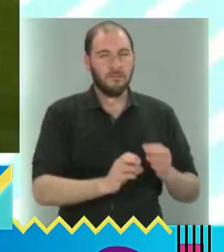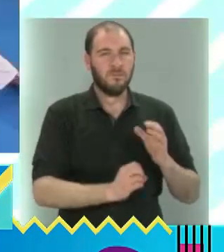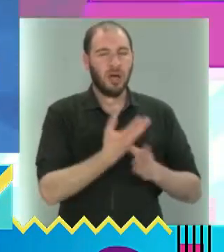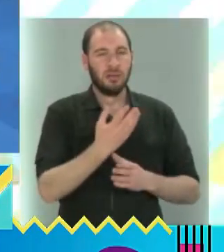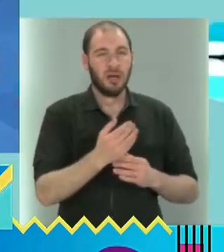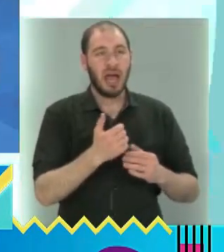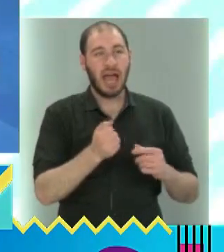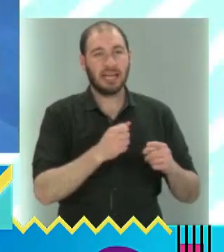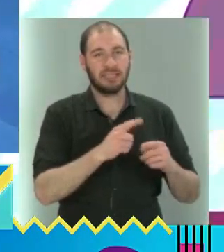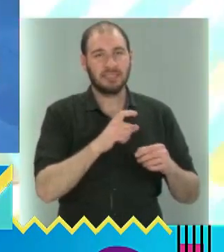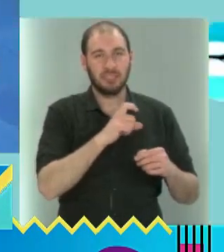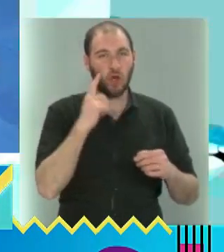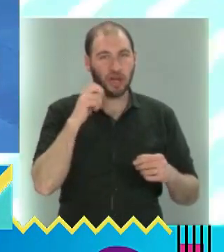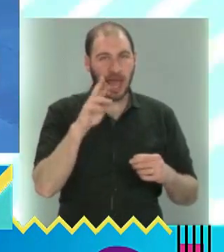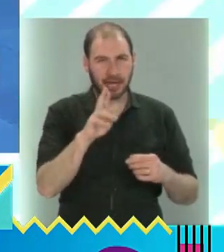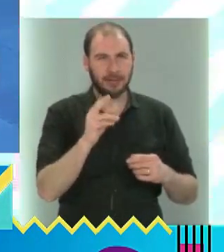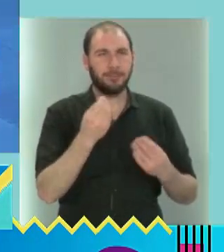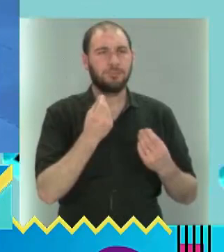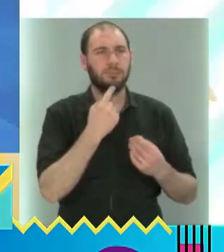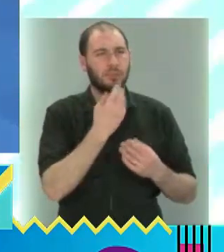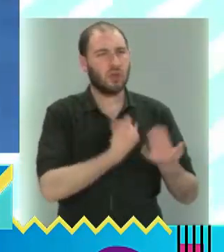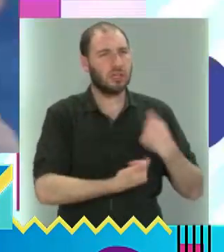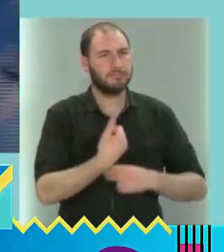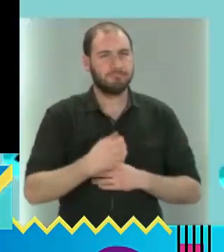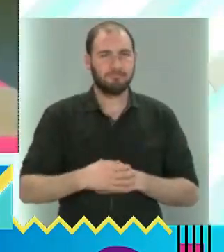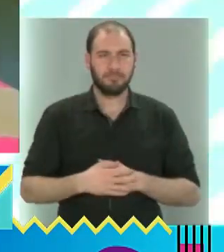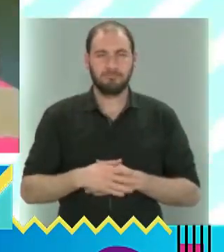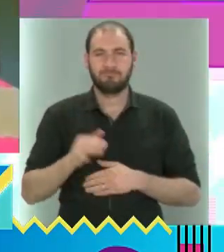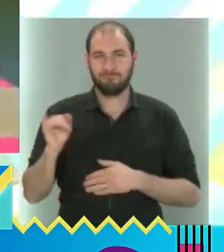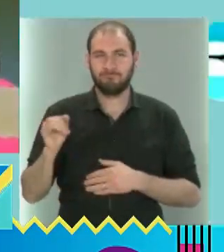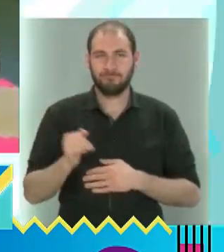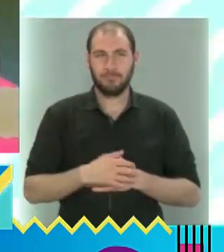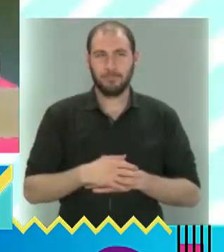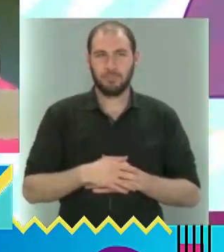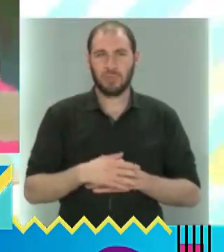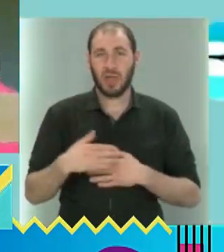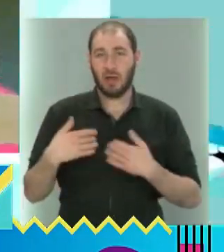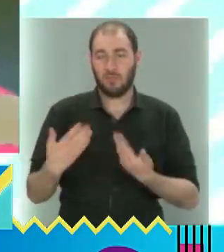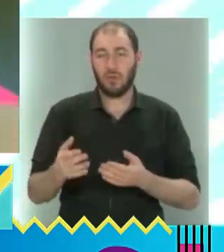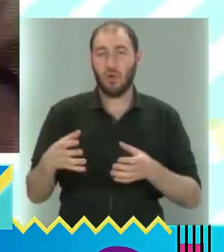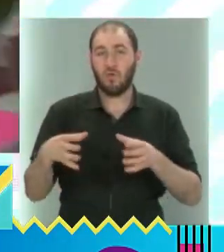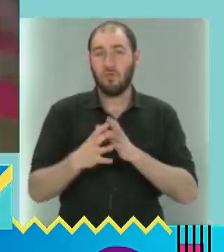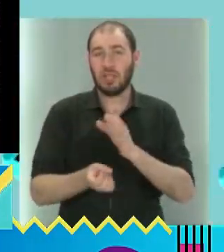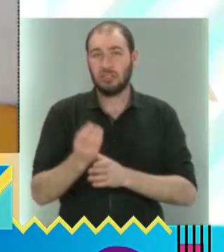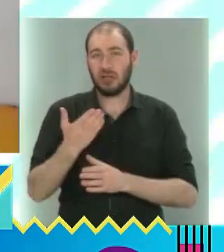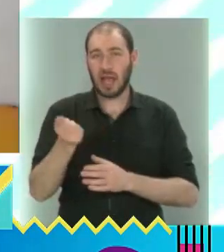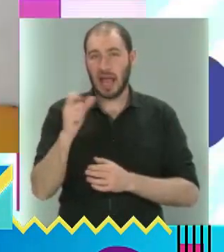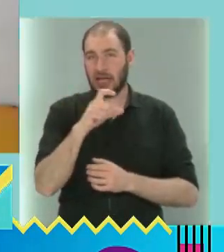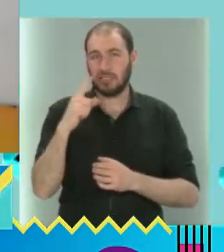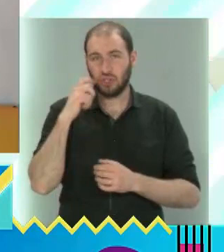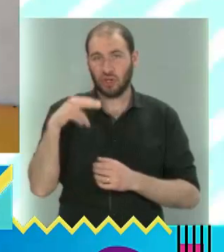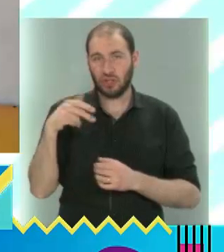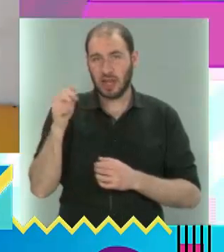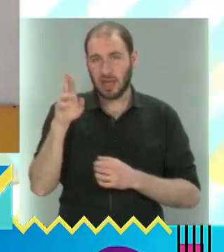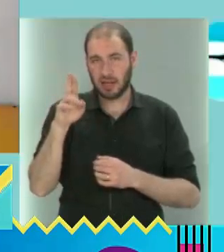Fundación Accionar, contanos un poquito acerca de esto. Sí, es a beneficio de la Fundación Accionar. La